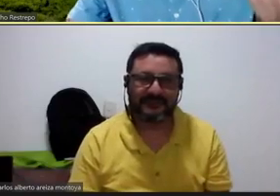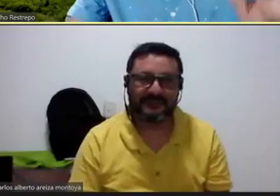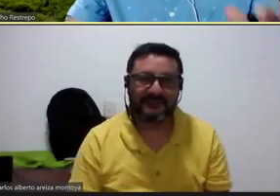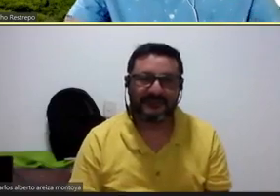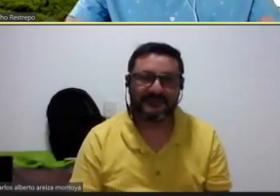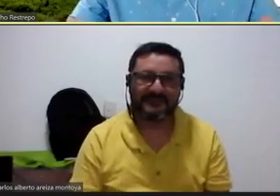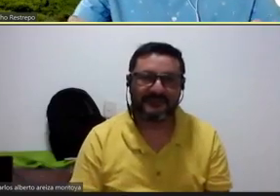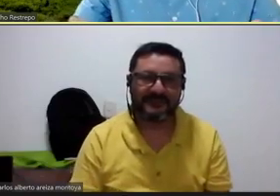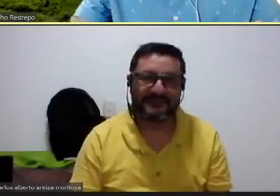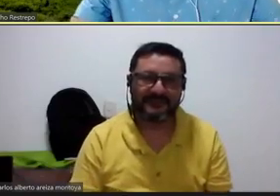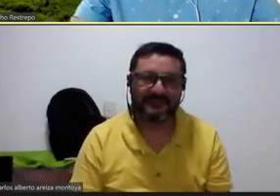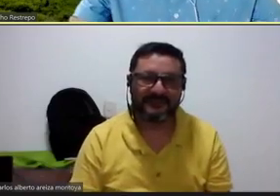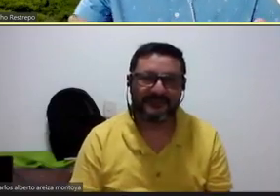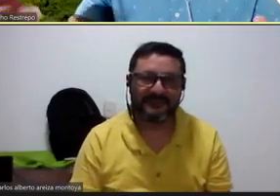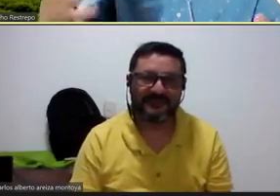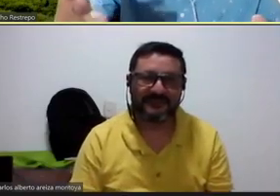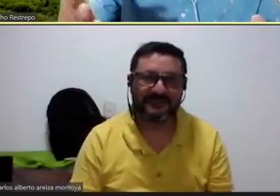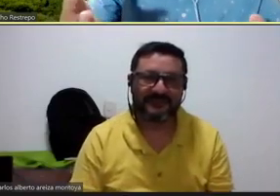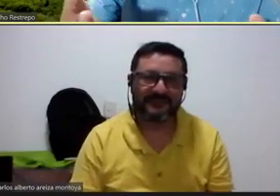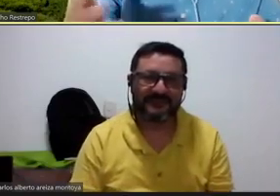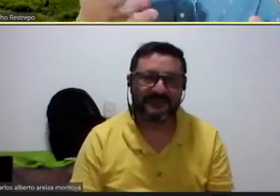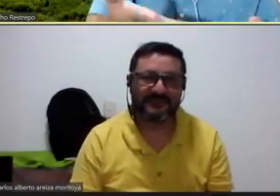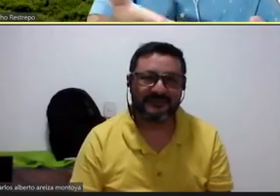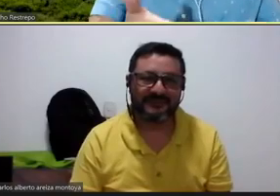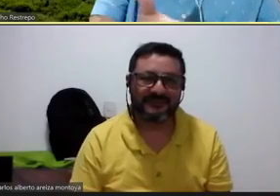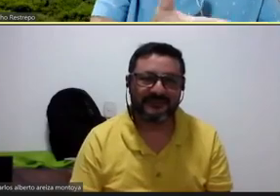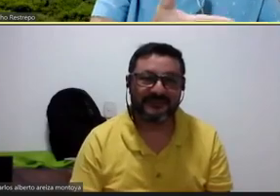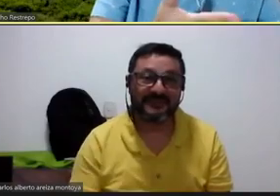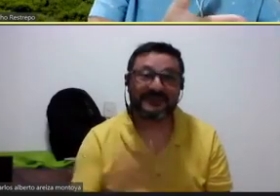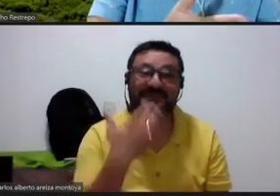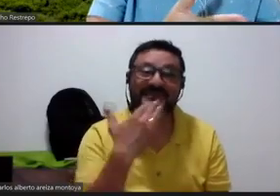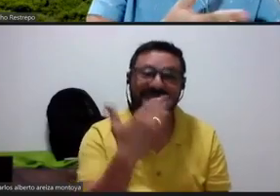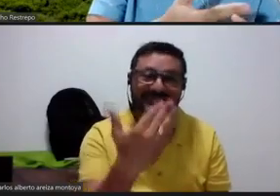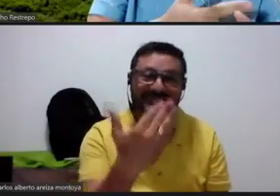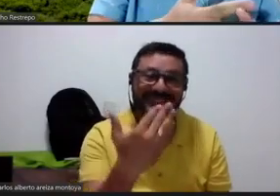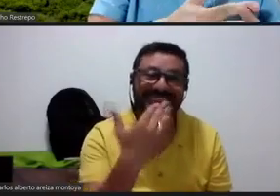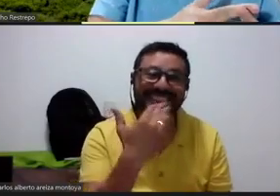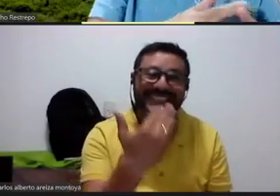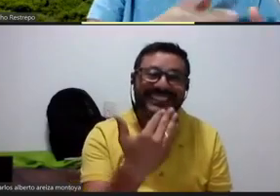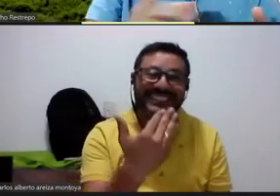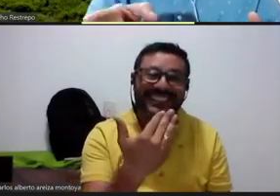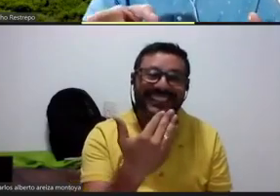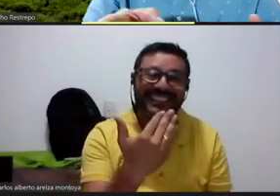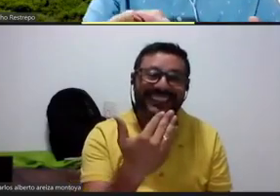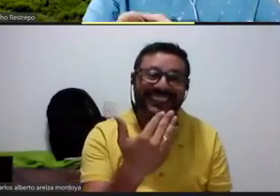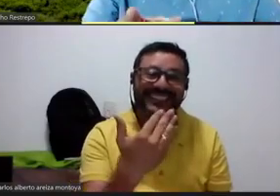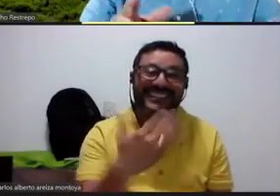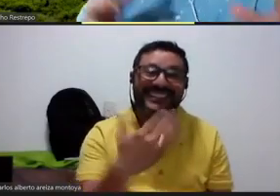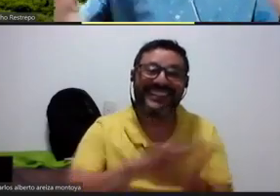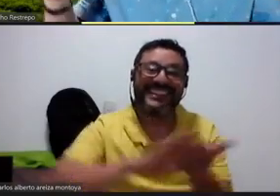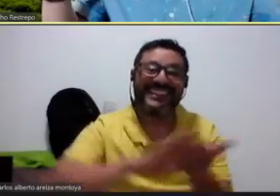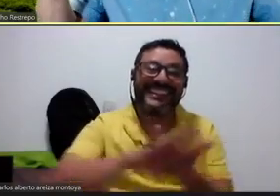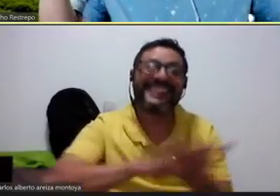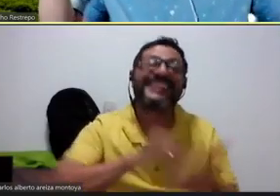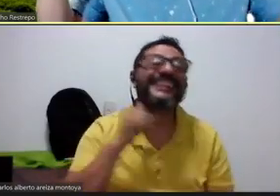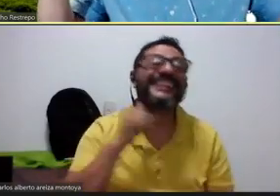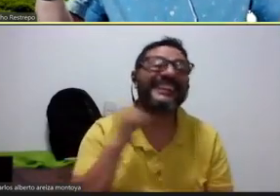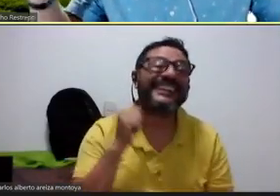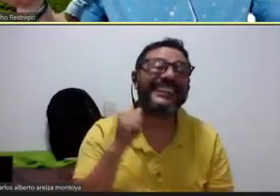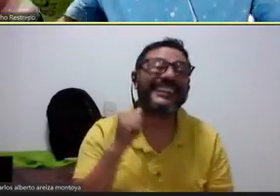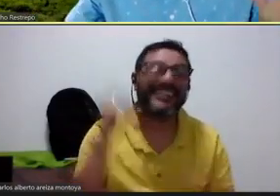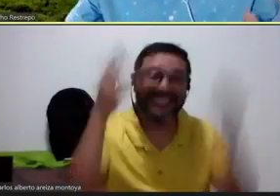seña, Sebas, entonces. Ya sabes decir gracias, ya sabes decir tu nombre, y ya me vas a enseñar a